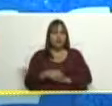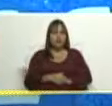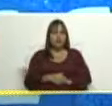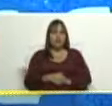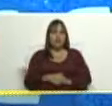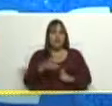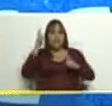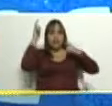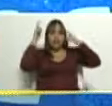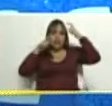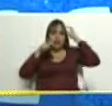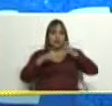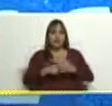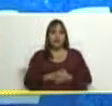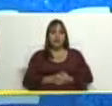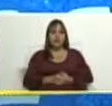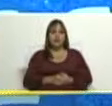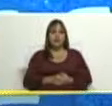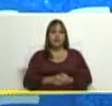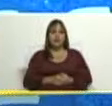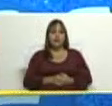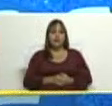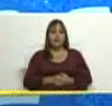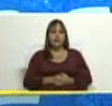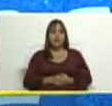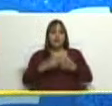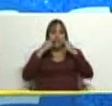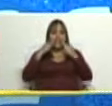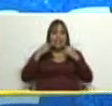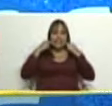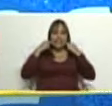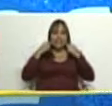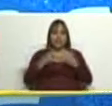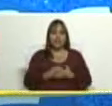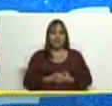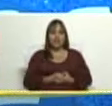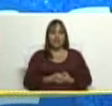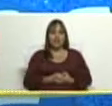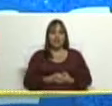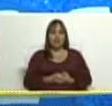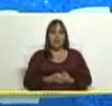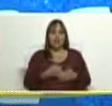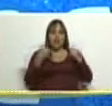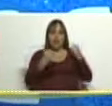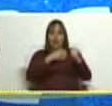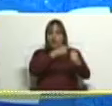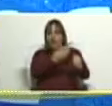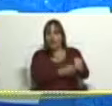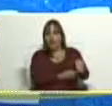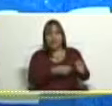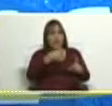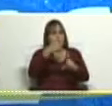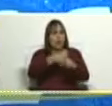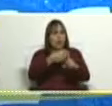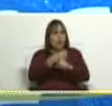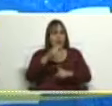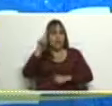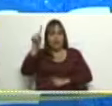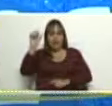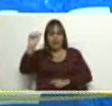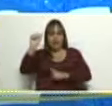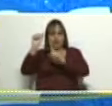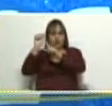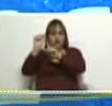de Chávez con su sonrisa, con su fuerza de lucha, mira, su puño aquí en su